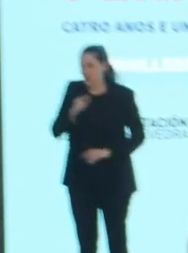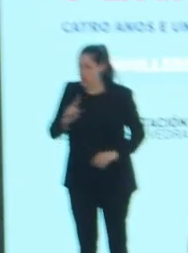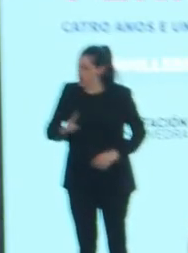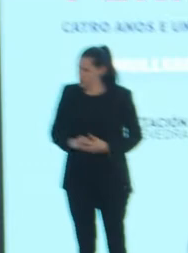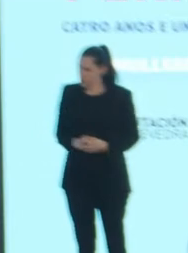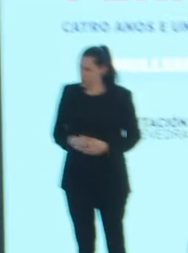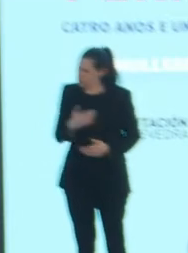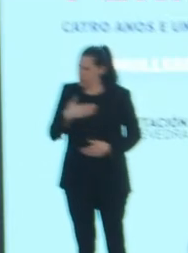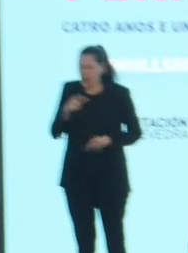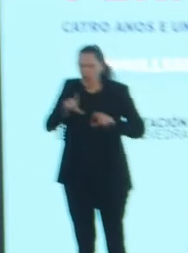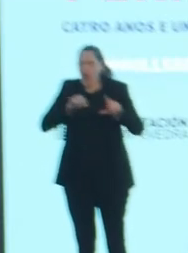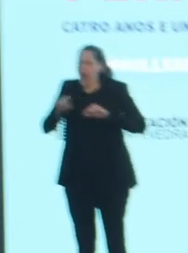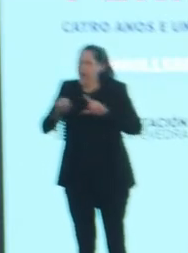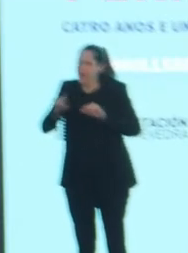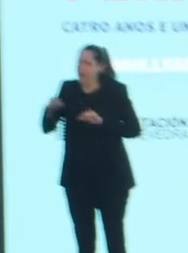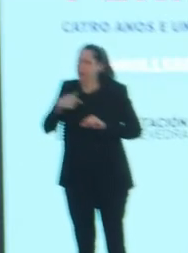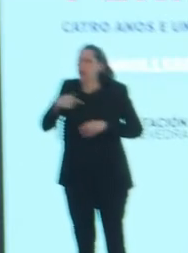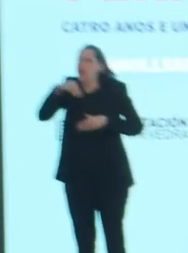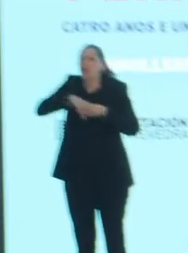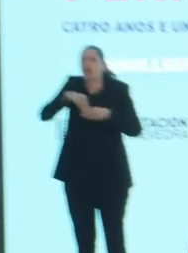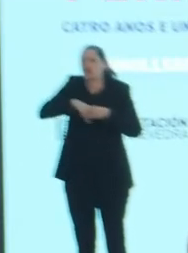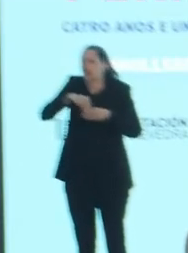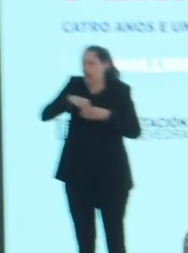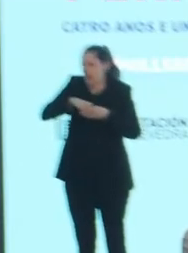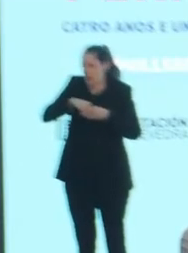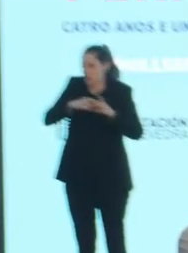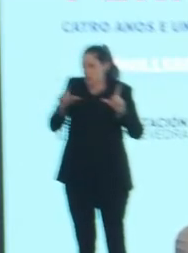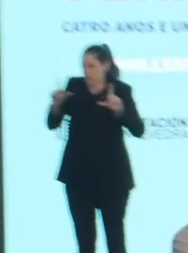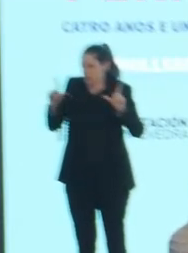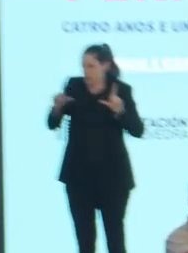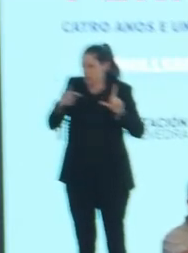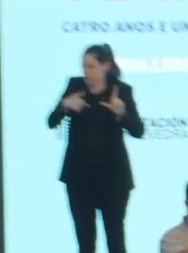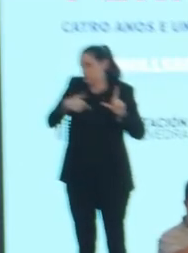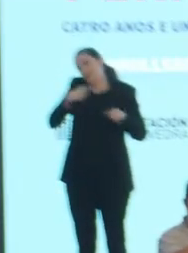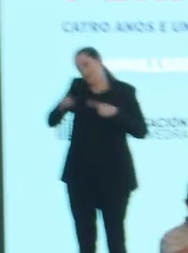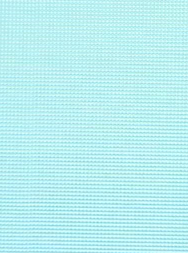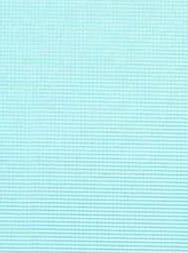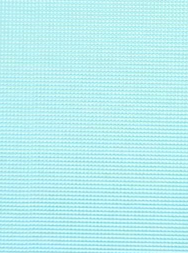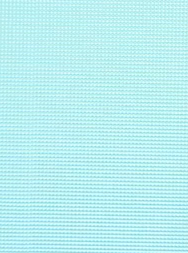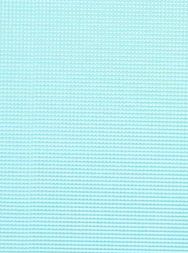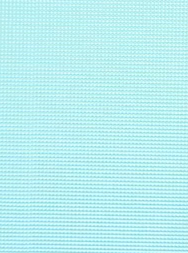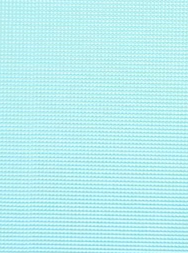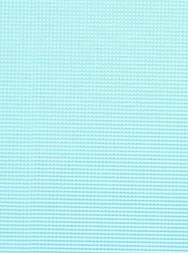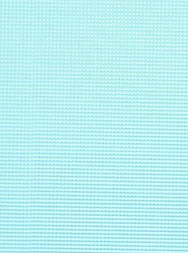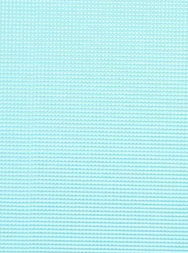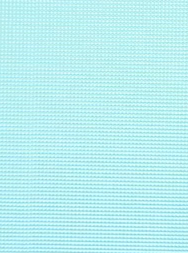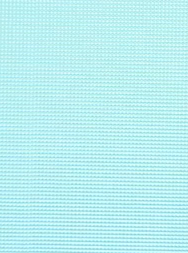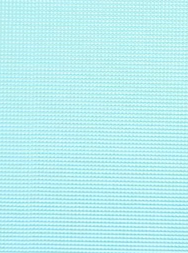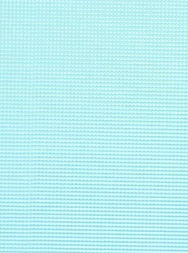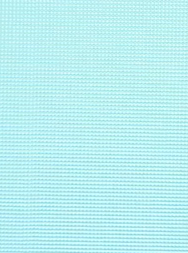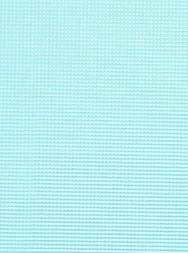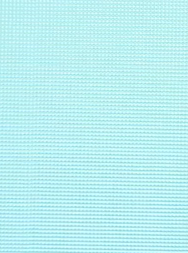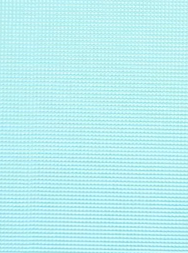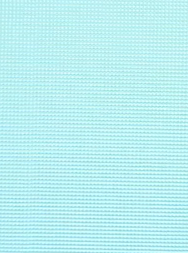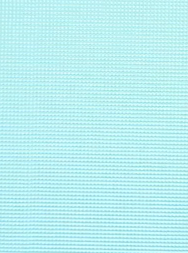los contenidos de los que luego tenía que defender, ¿no? Que tenía que poner la cara, que dar